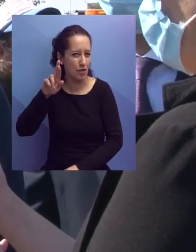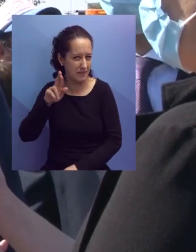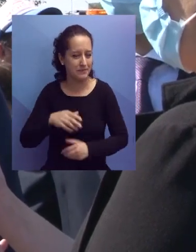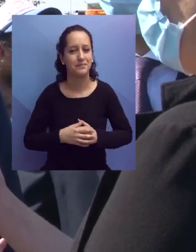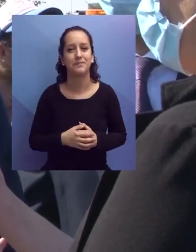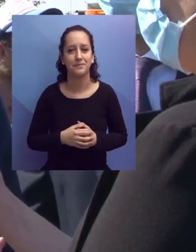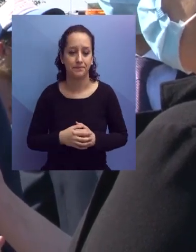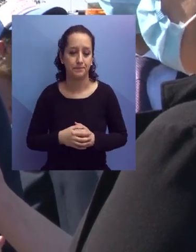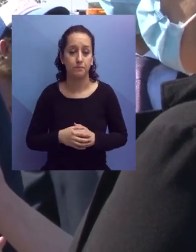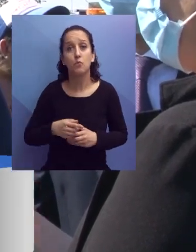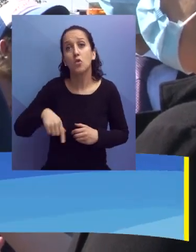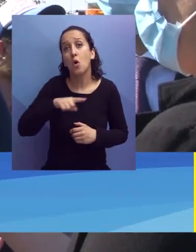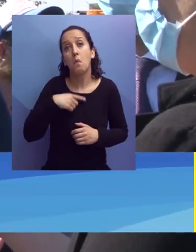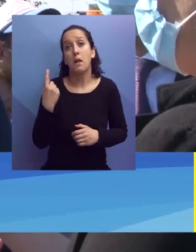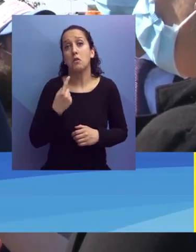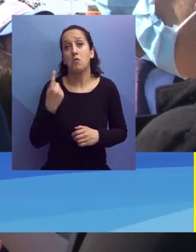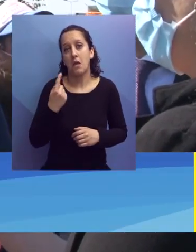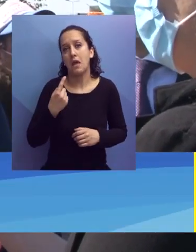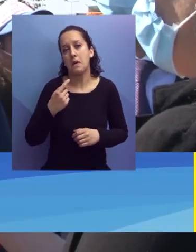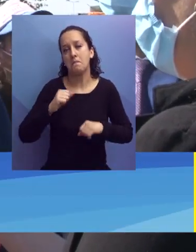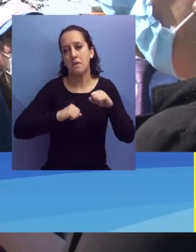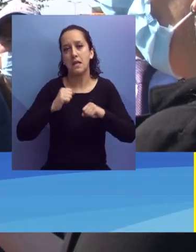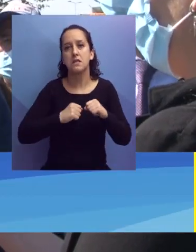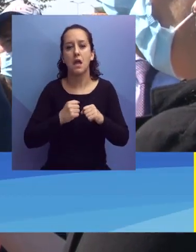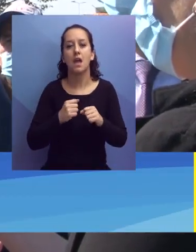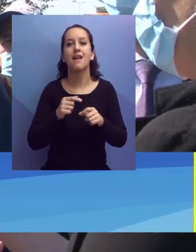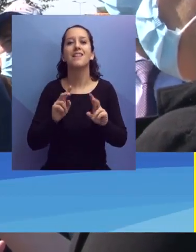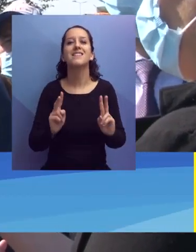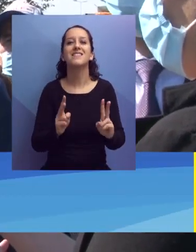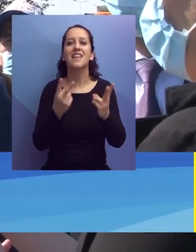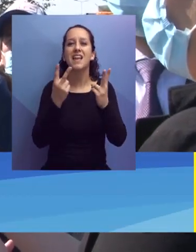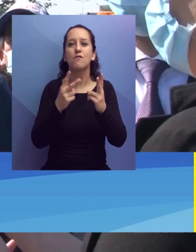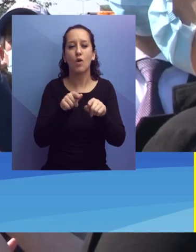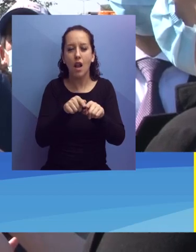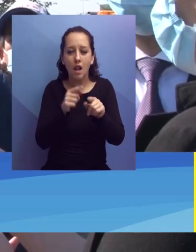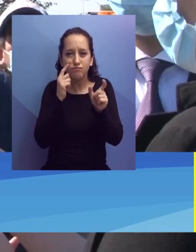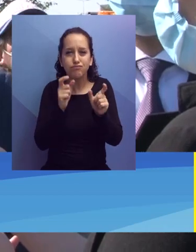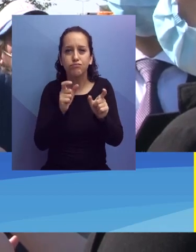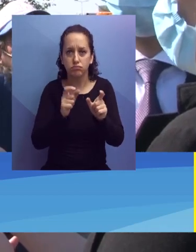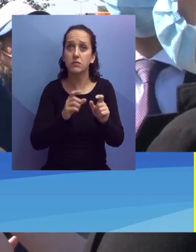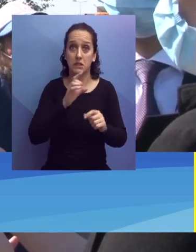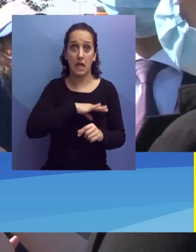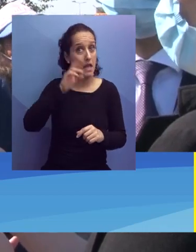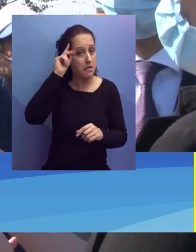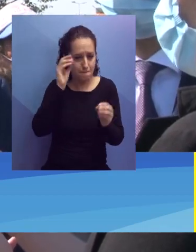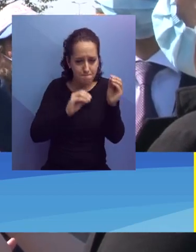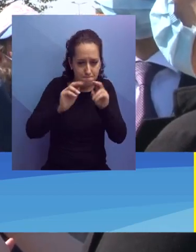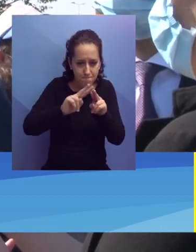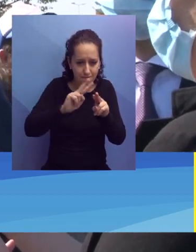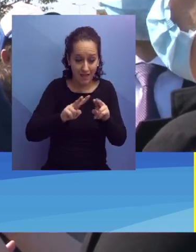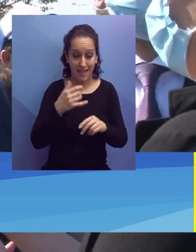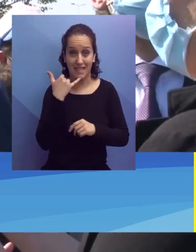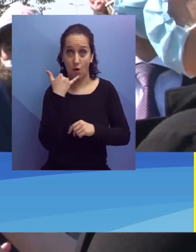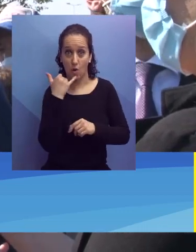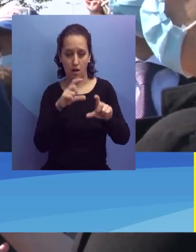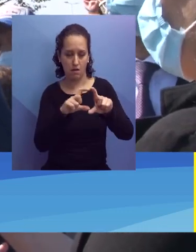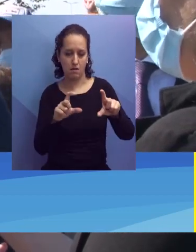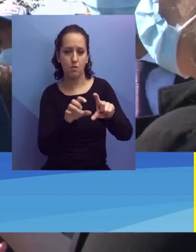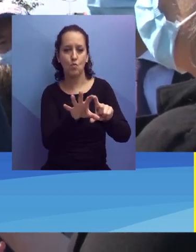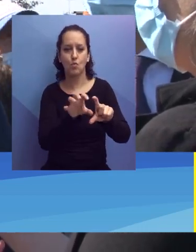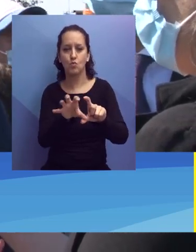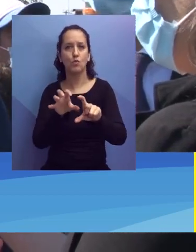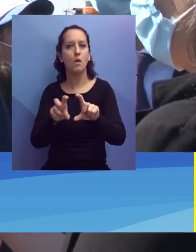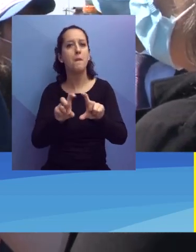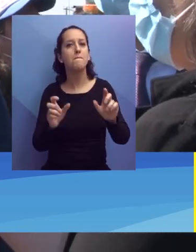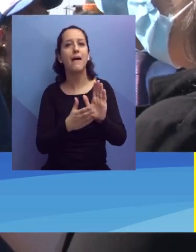una oportunidad de ayudar. Una aplicación chilena, Safe by Wolf, desarrollada por chilenos, permite transformar un teléfono celular en un lector de